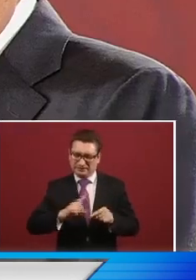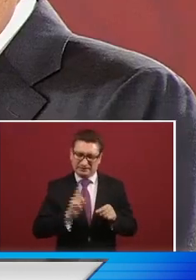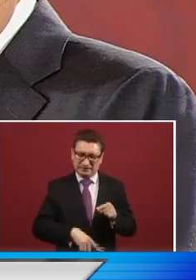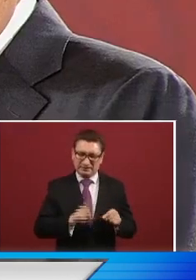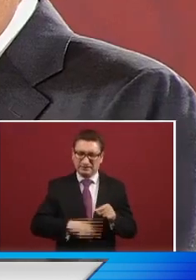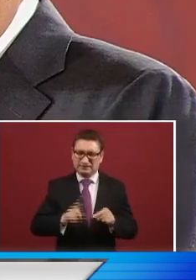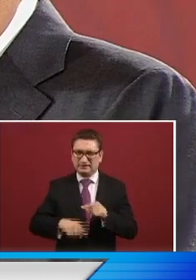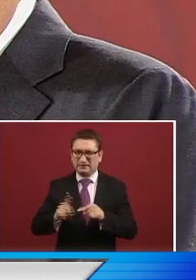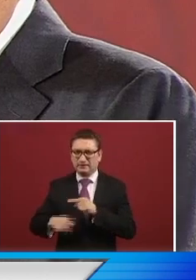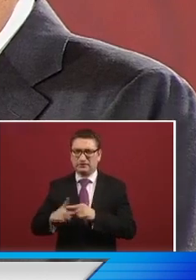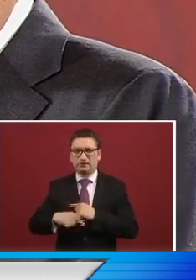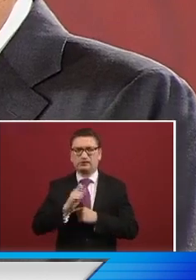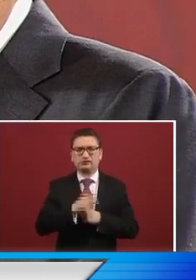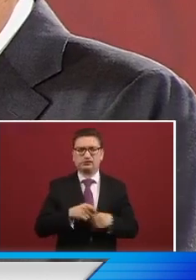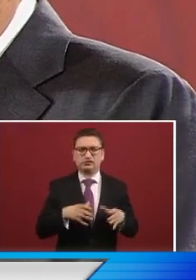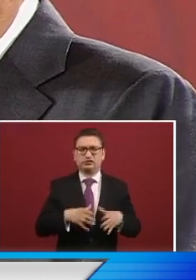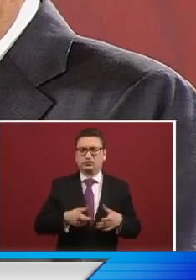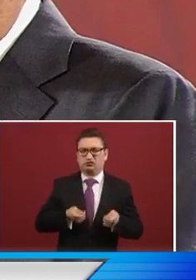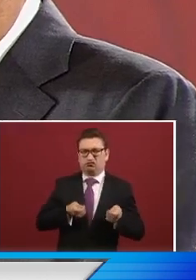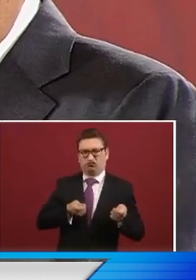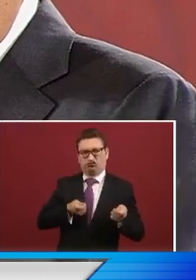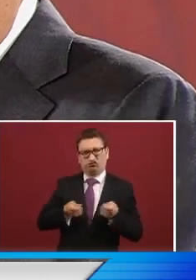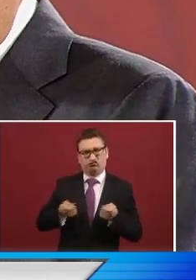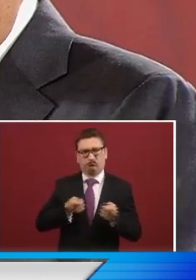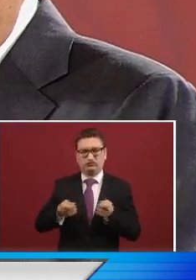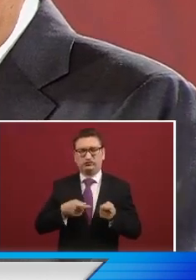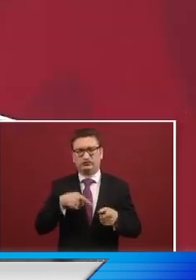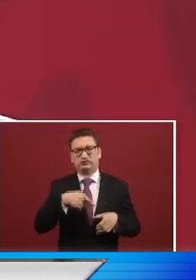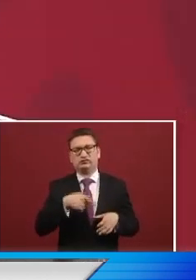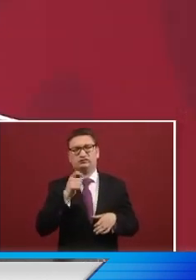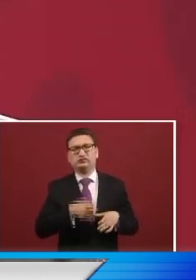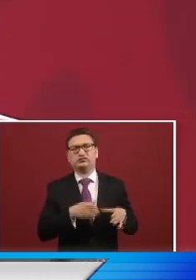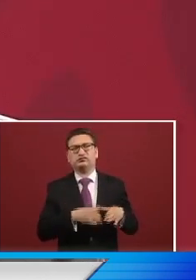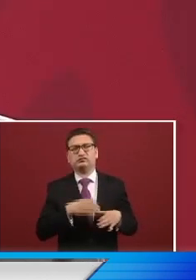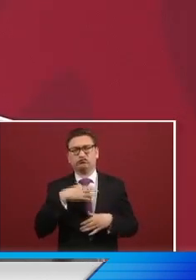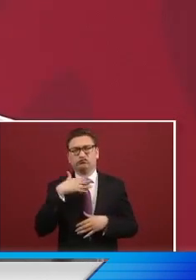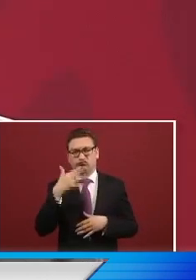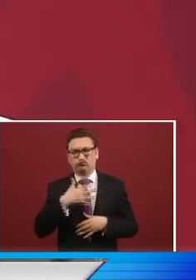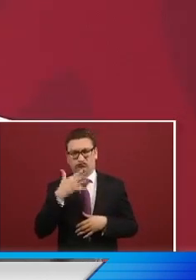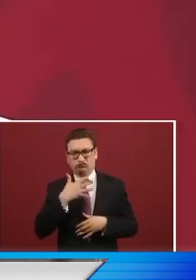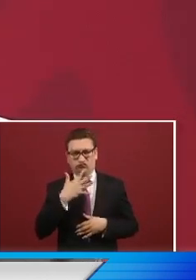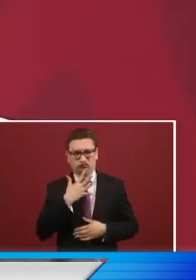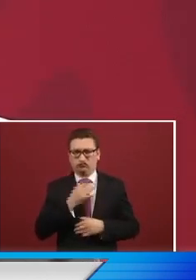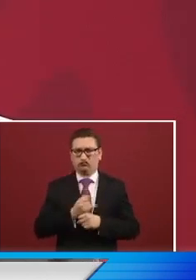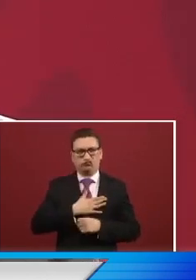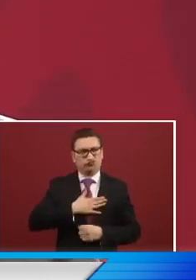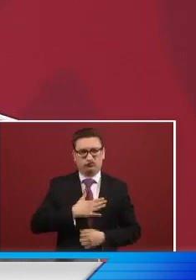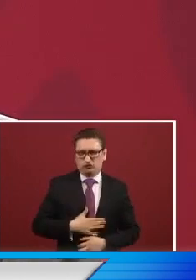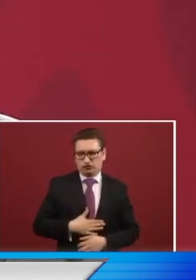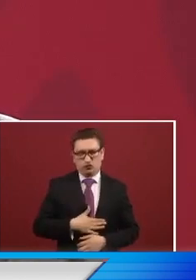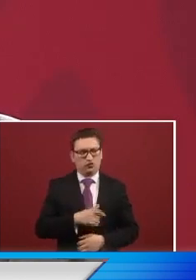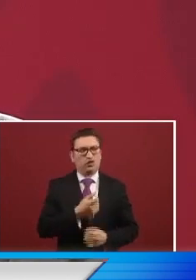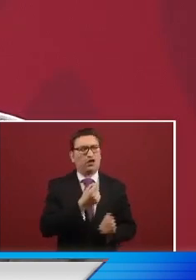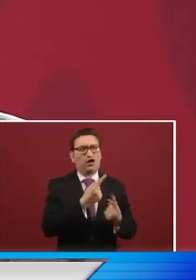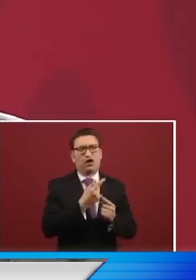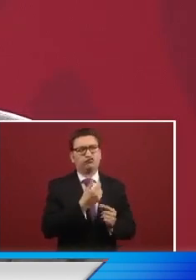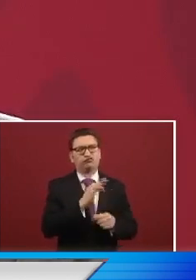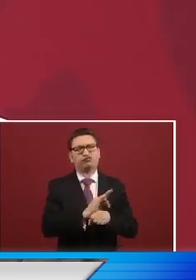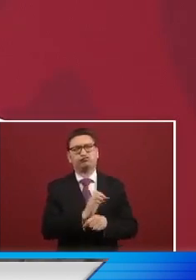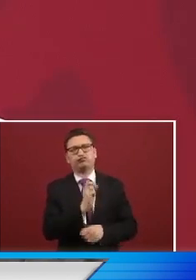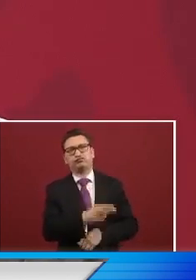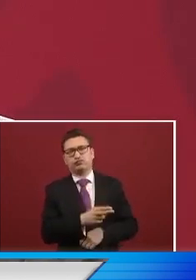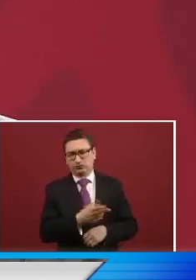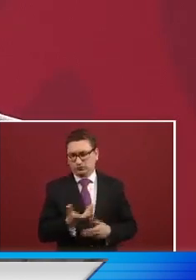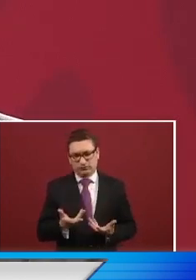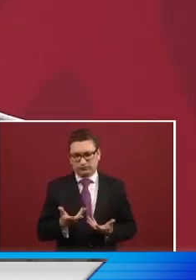curación, lo que representa ya un ahorro de 57%, lo que permitirá aumentar la cobertura y mejorar los tratamientos. Se prevé realizar